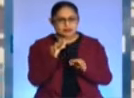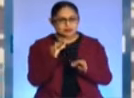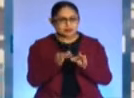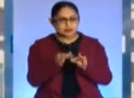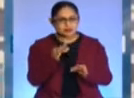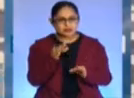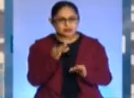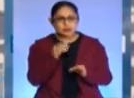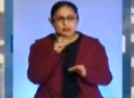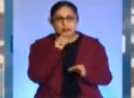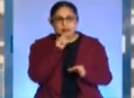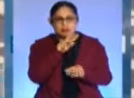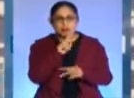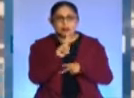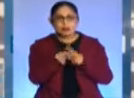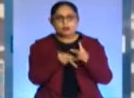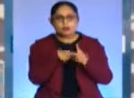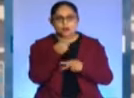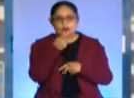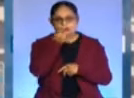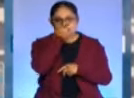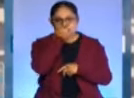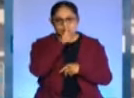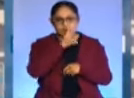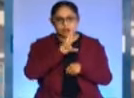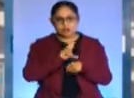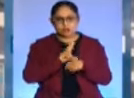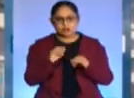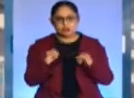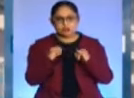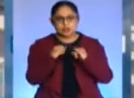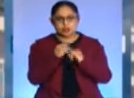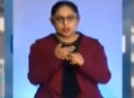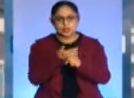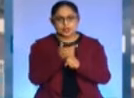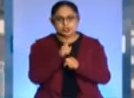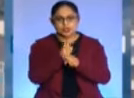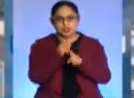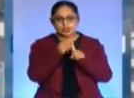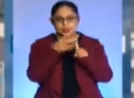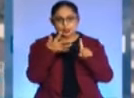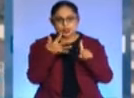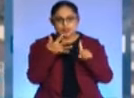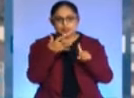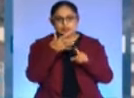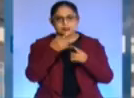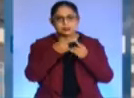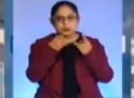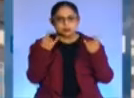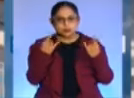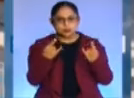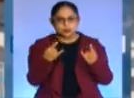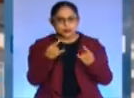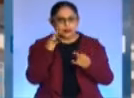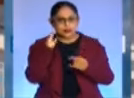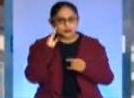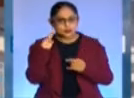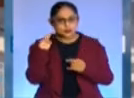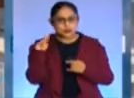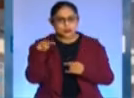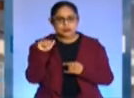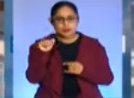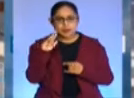Al evento asistió también el director del Centro Instituto Nacional de Antropología e Historia en Michoacán, Marco Antonio